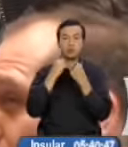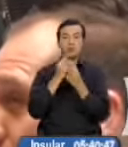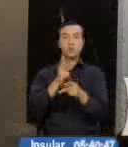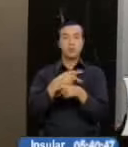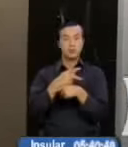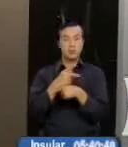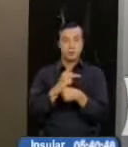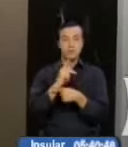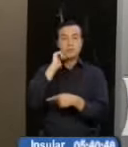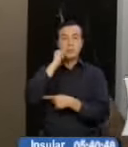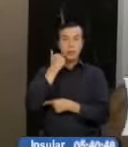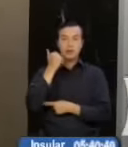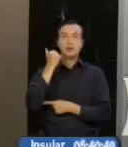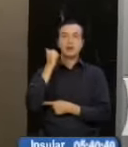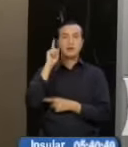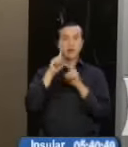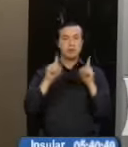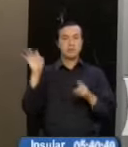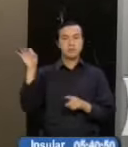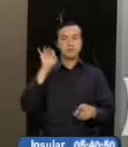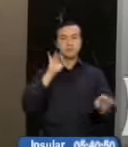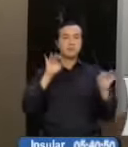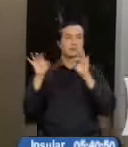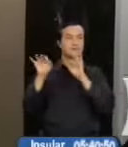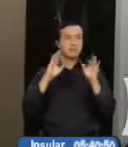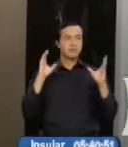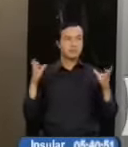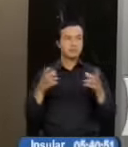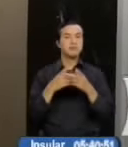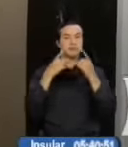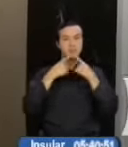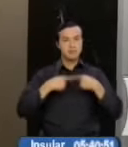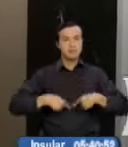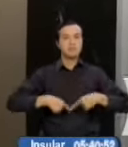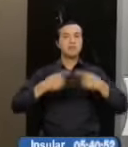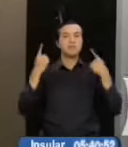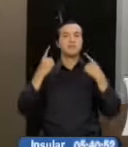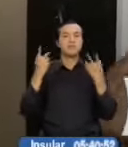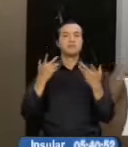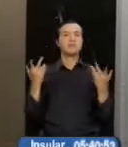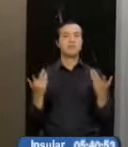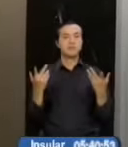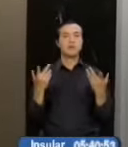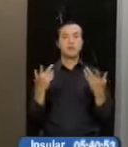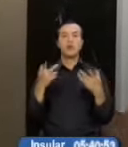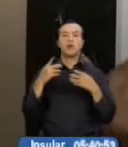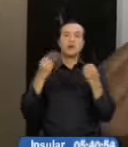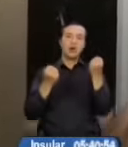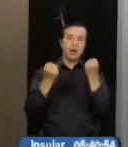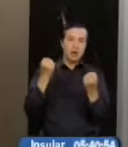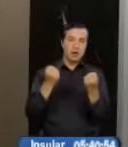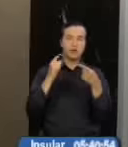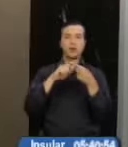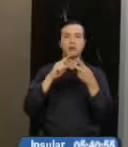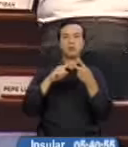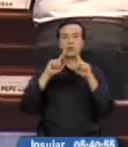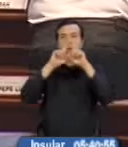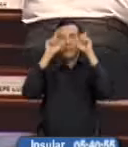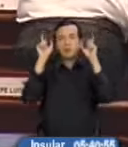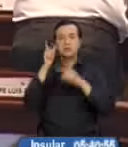productivos. Mañana tenemos una serie de comparecencias, han anunciado representantes del sector automotriz, del sector